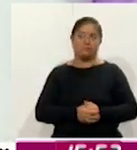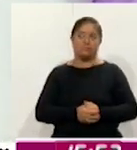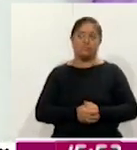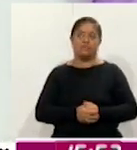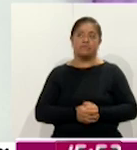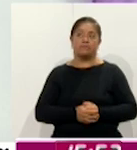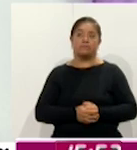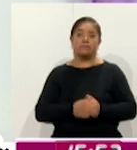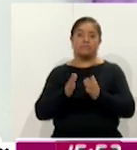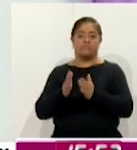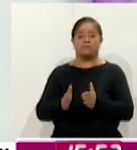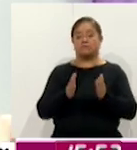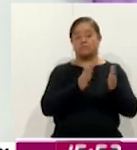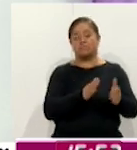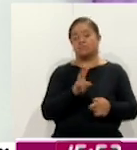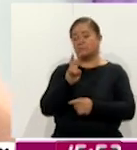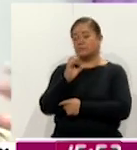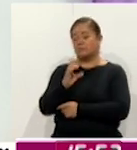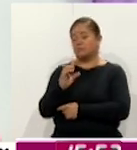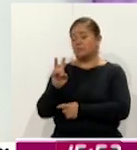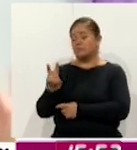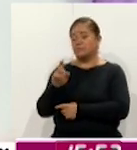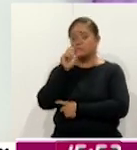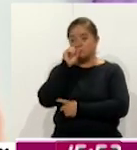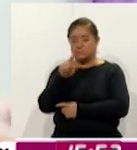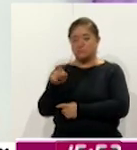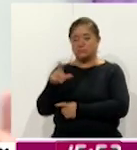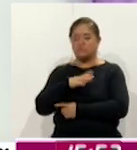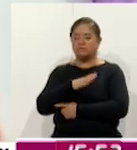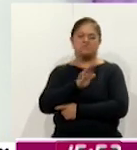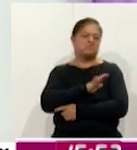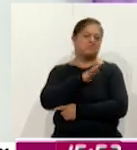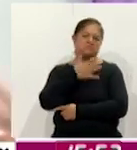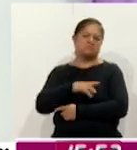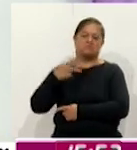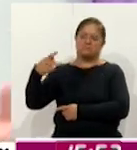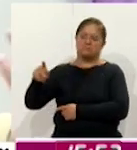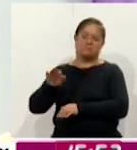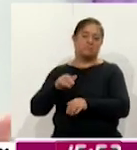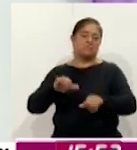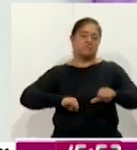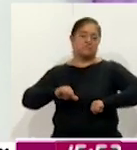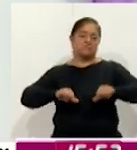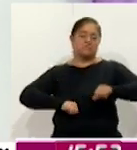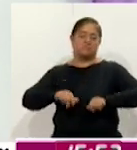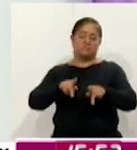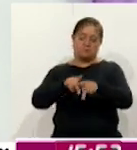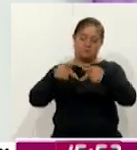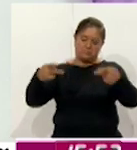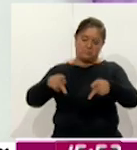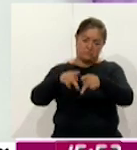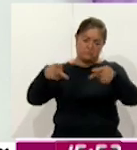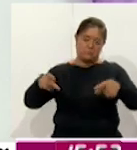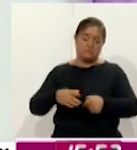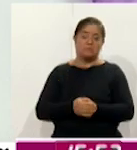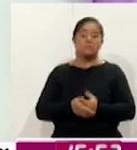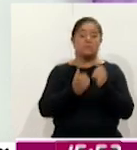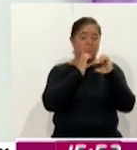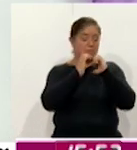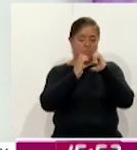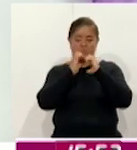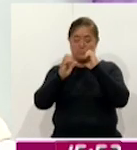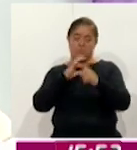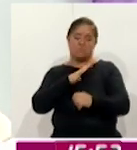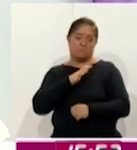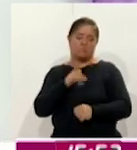lado, pedimos un currículum vitae, igual, de la misma manera, muy general, de todas las actividades periodísticas y de labor de comunicación que se ha